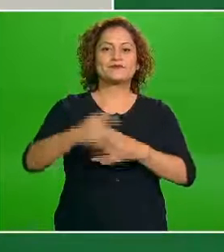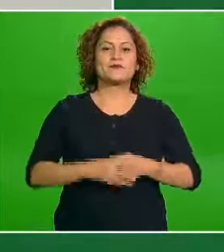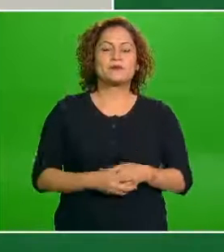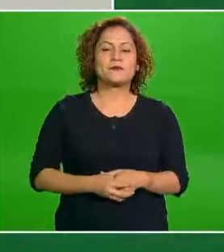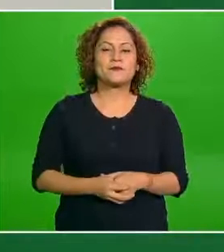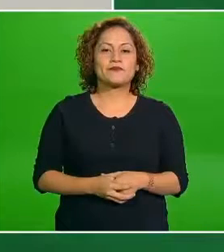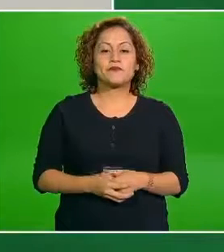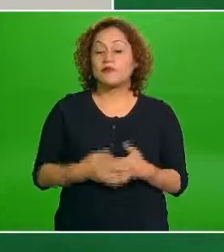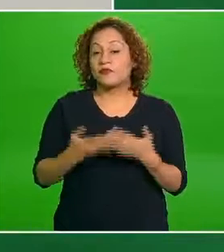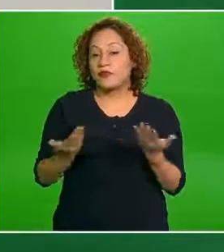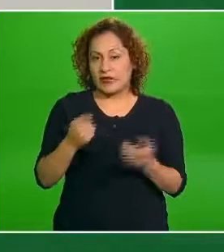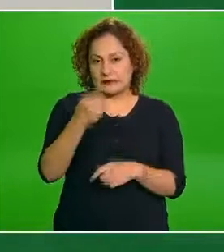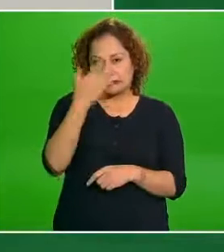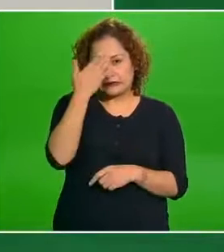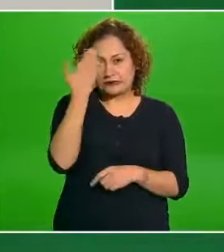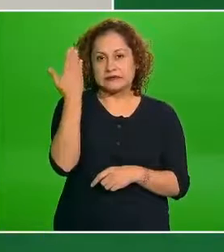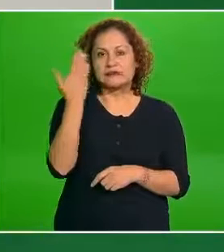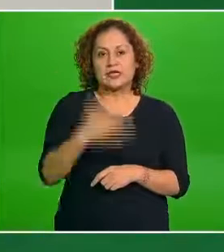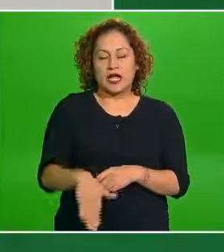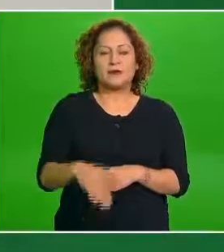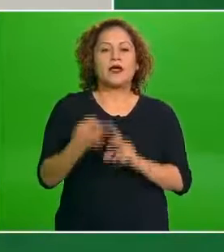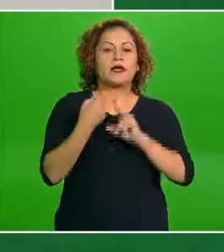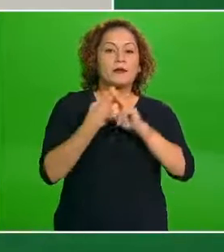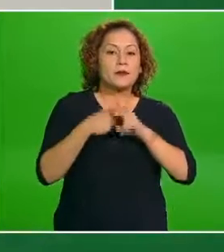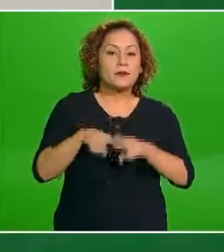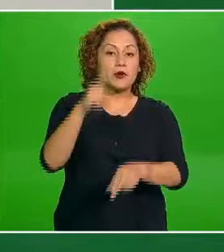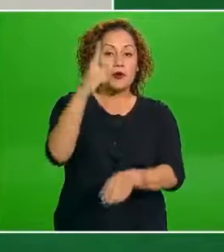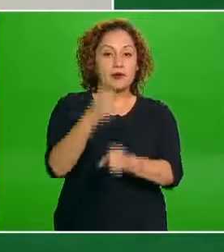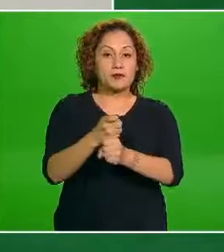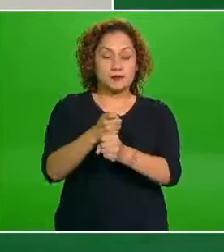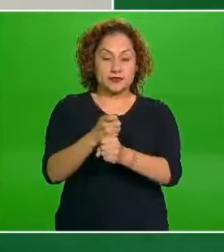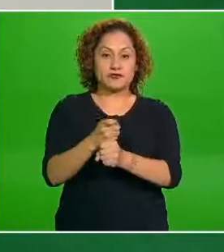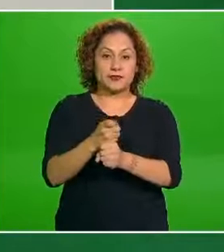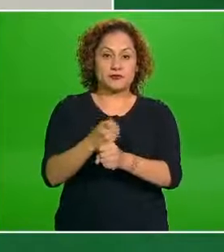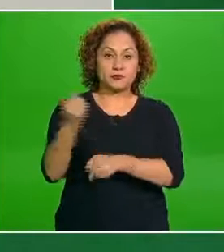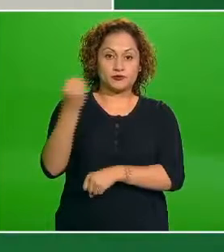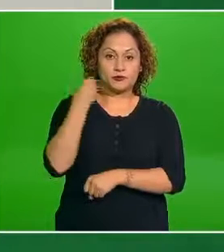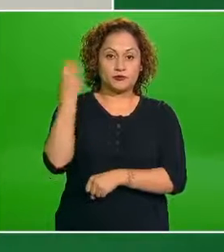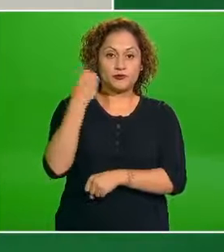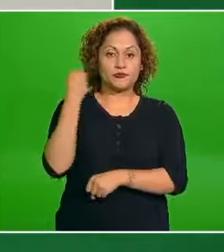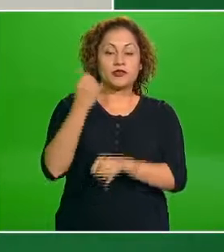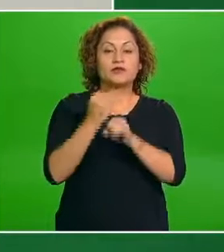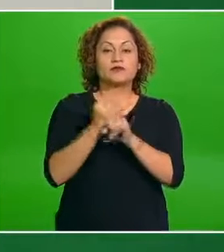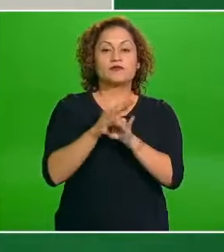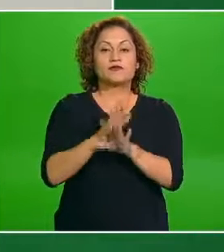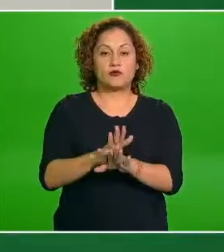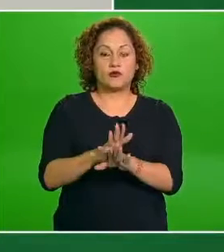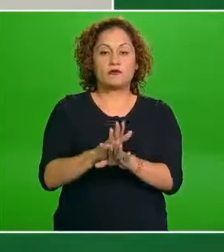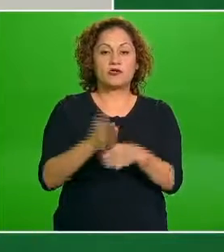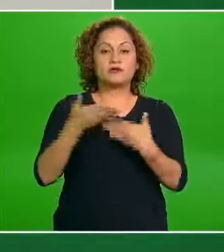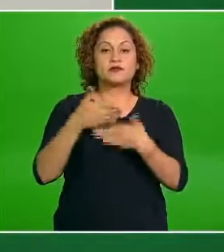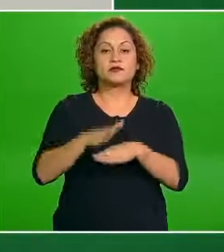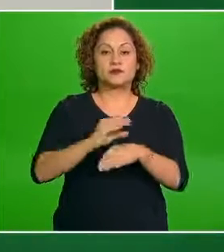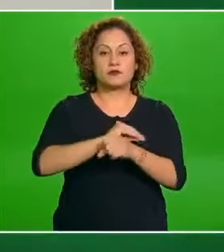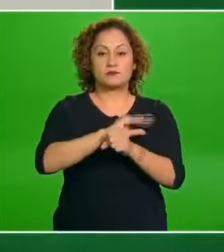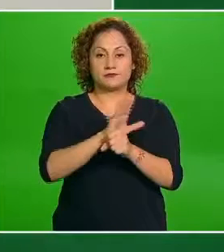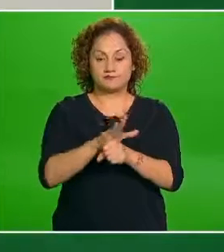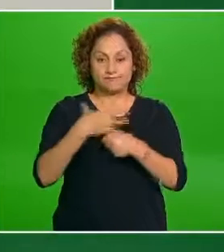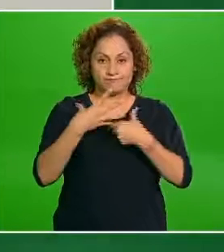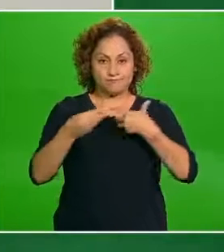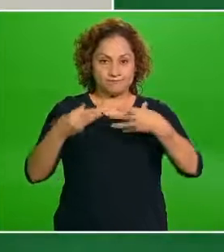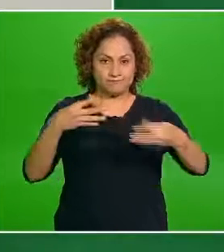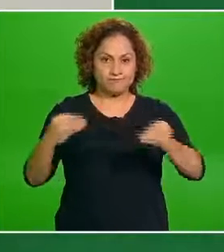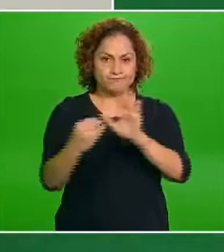bien, como de costumbre, vamos entonces a iniciar la conferencia con el componente técnico, es decir, el componente a través del cual